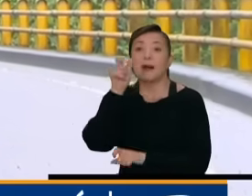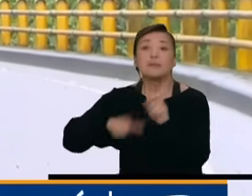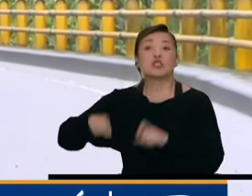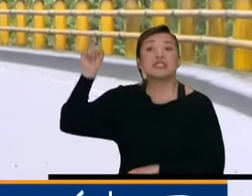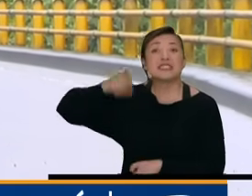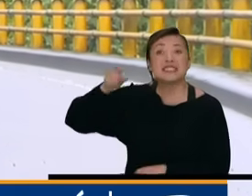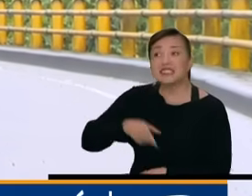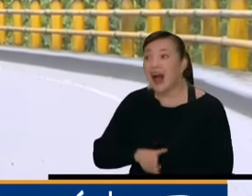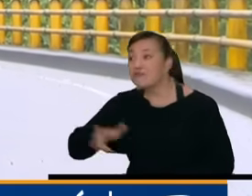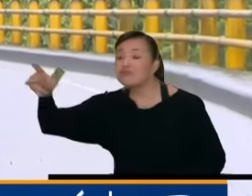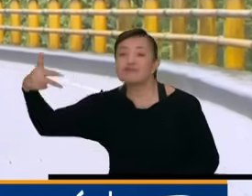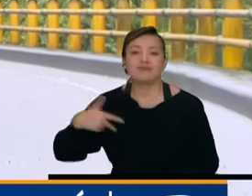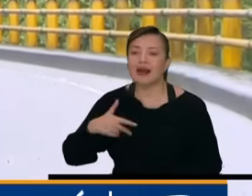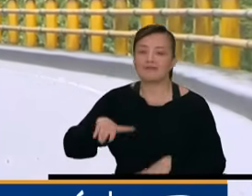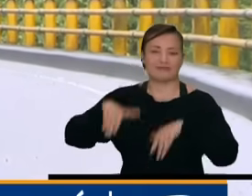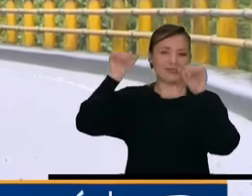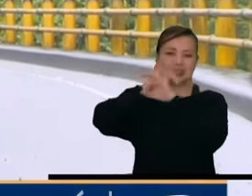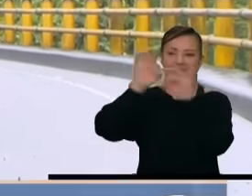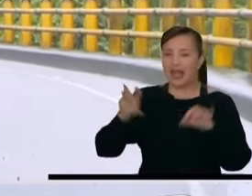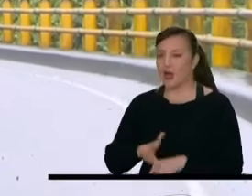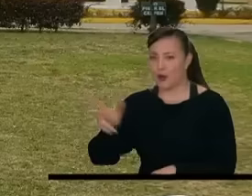transitar por esta zona del país se abstengan.